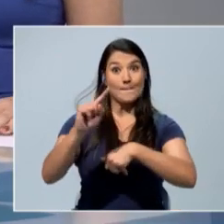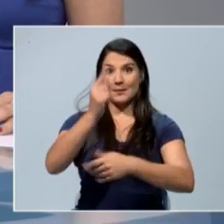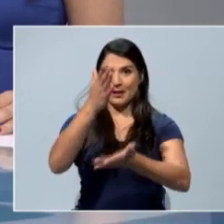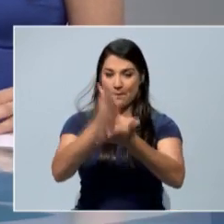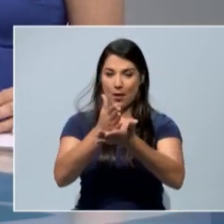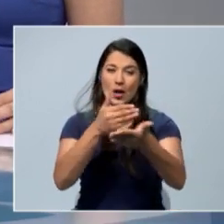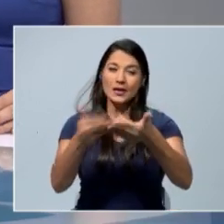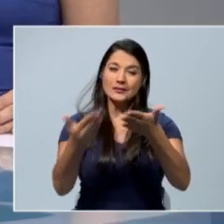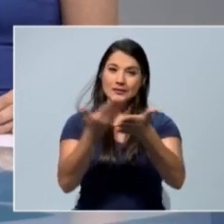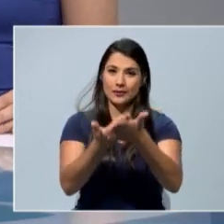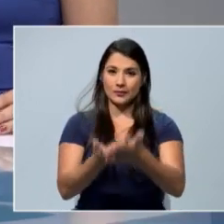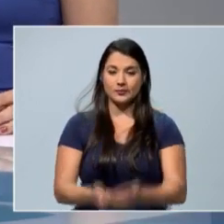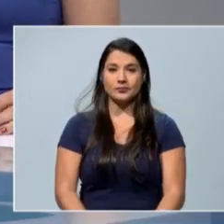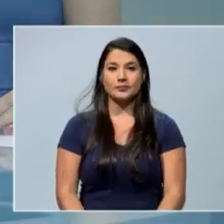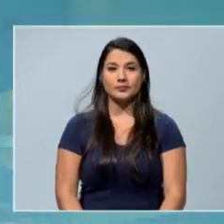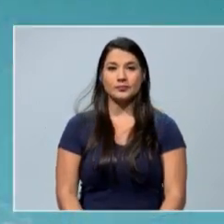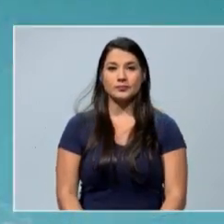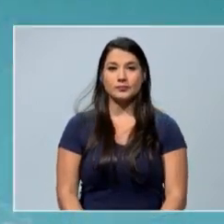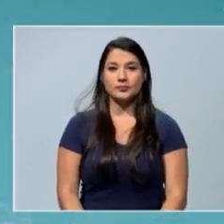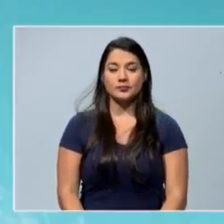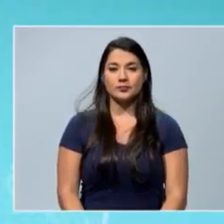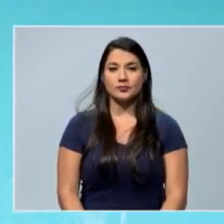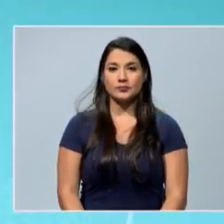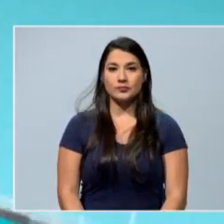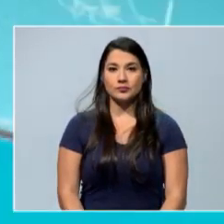pausa, enseguida volvemos.